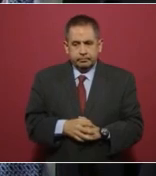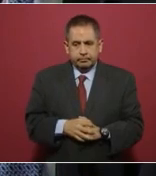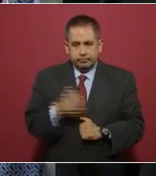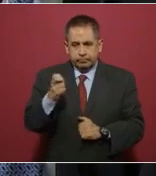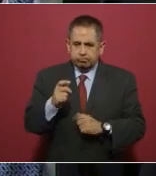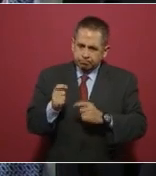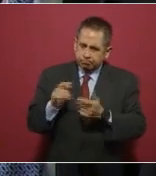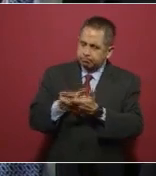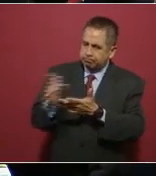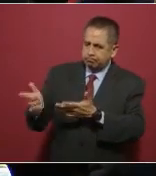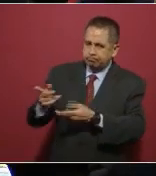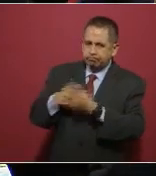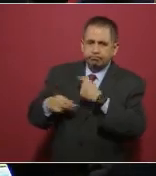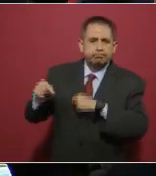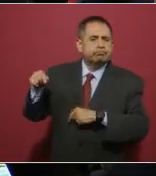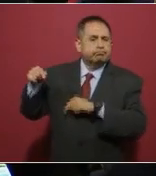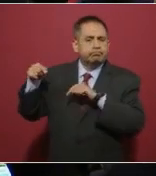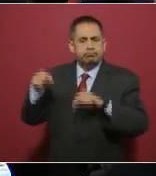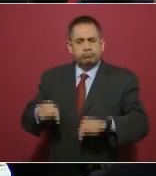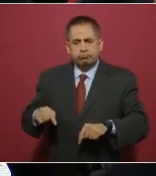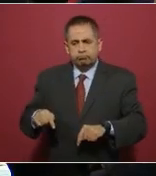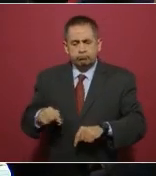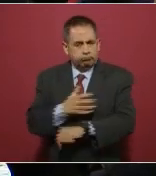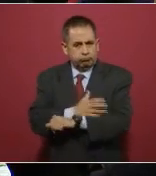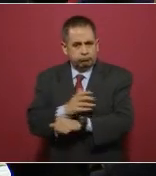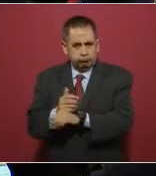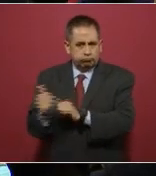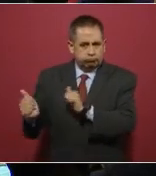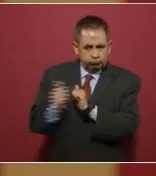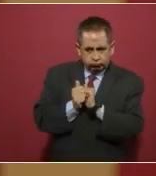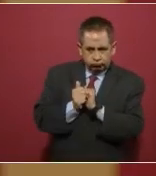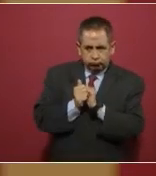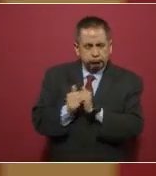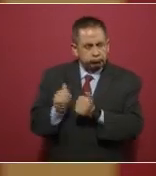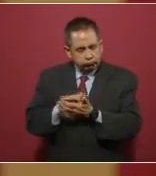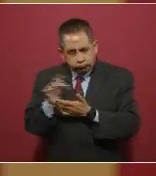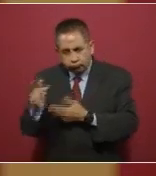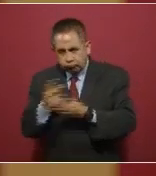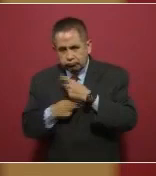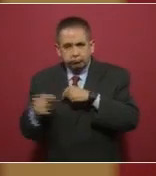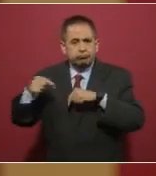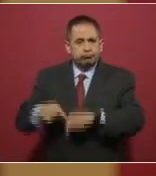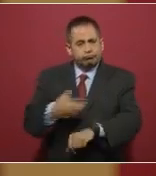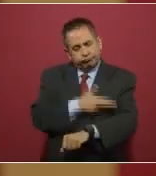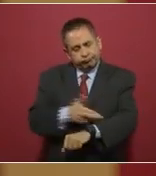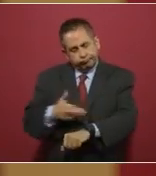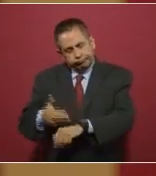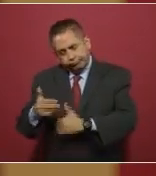le agradecemos mucho el que nos acompañe en este proceso,